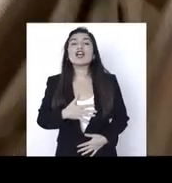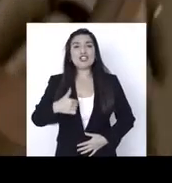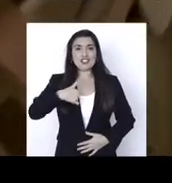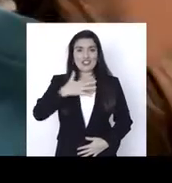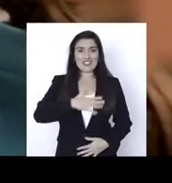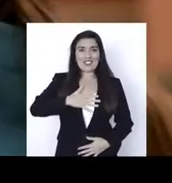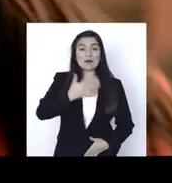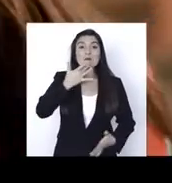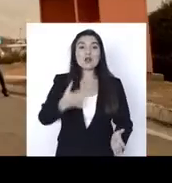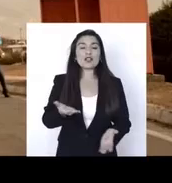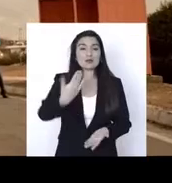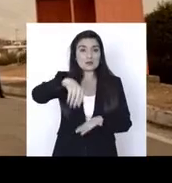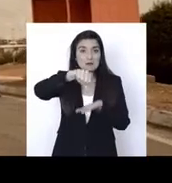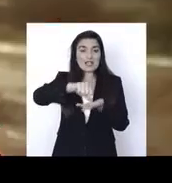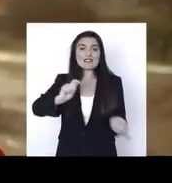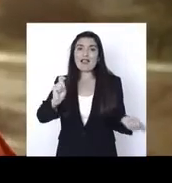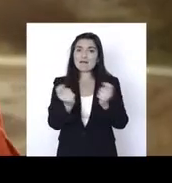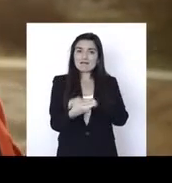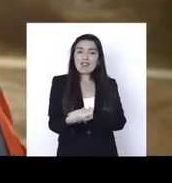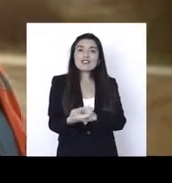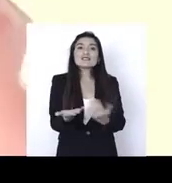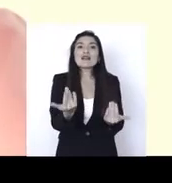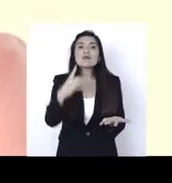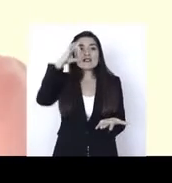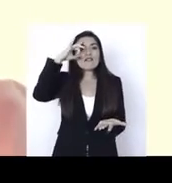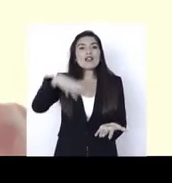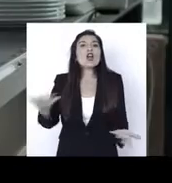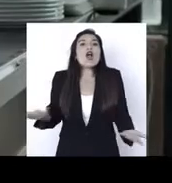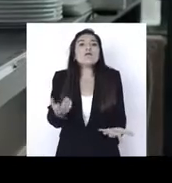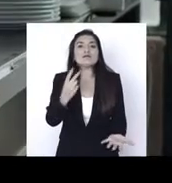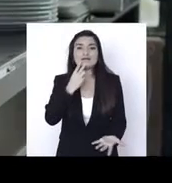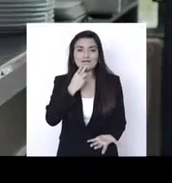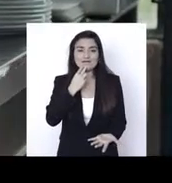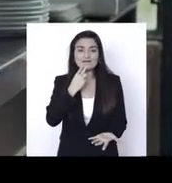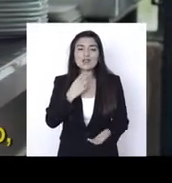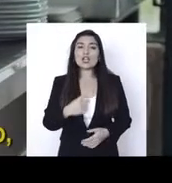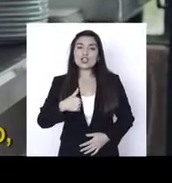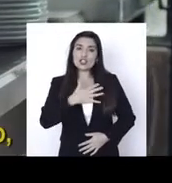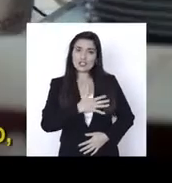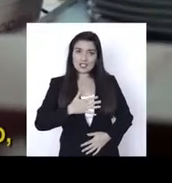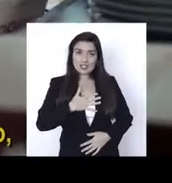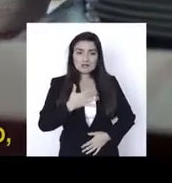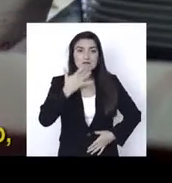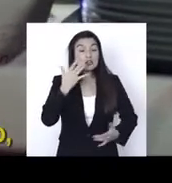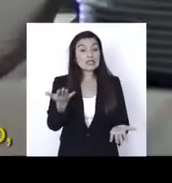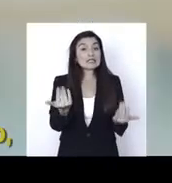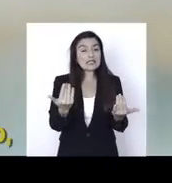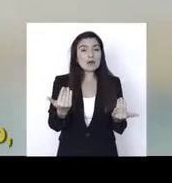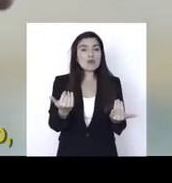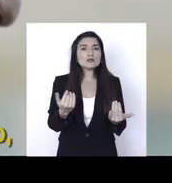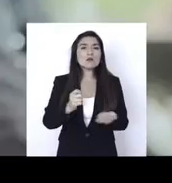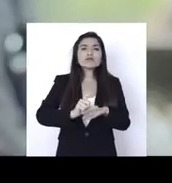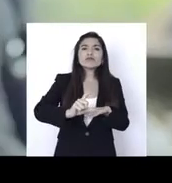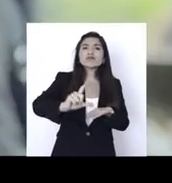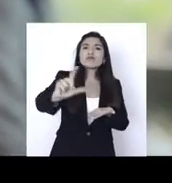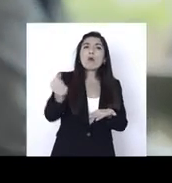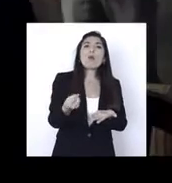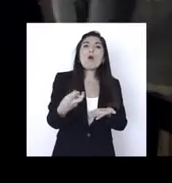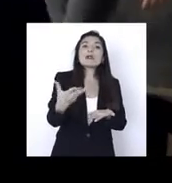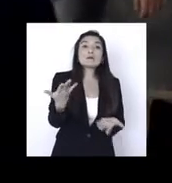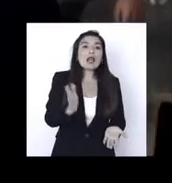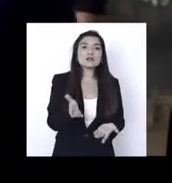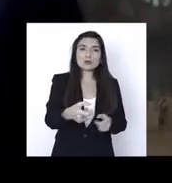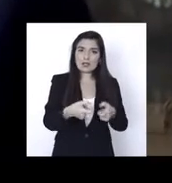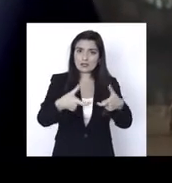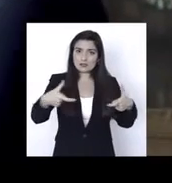quiero, porque nuestro país ha cambiado y necesitamos saber cómo hemos vivido. Yo quiero, porque es necesario saber cuánto hemos progresado para seguir